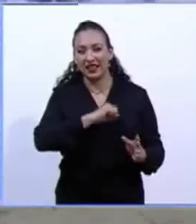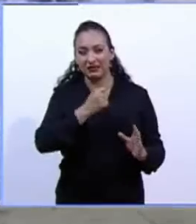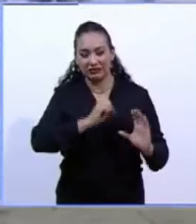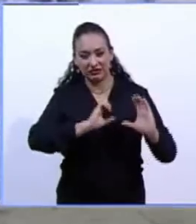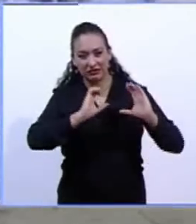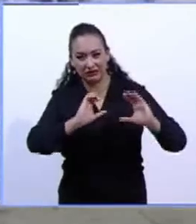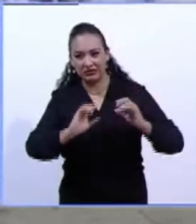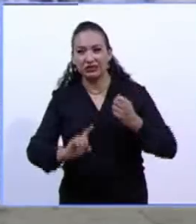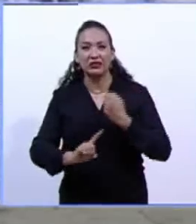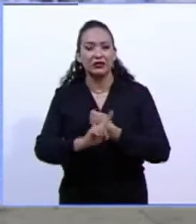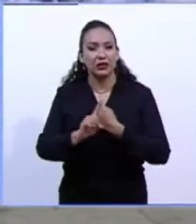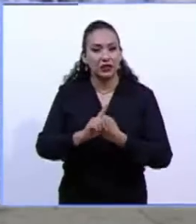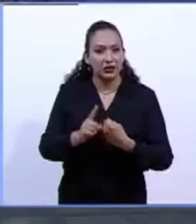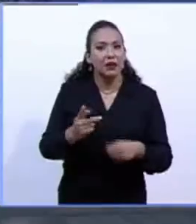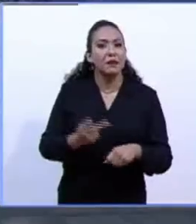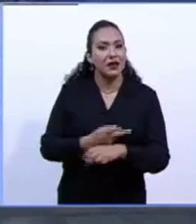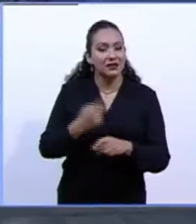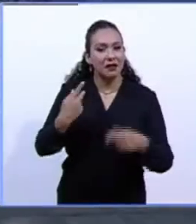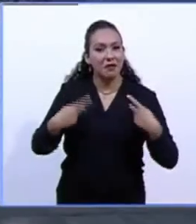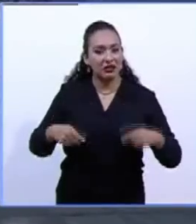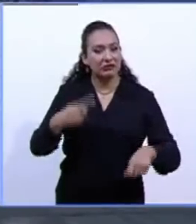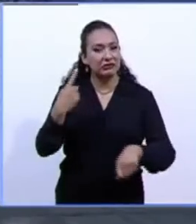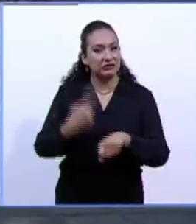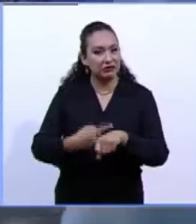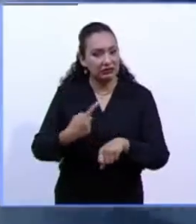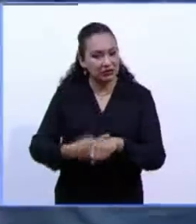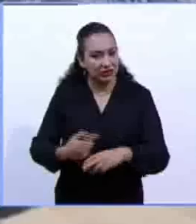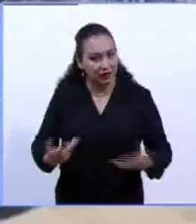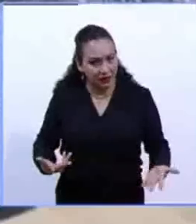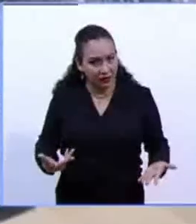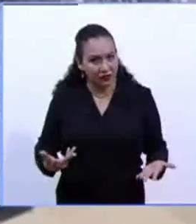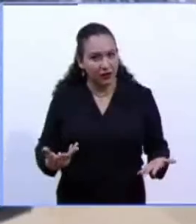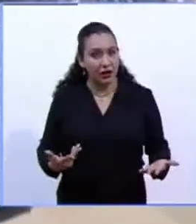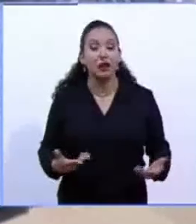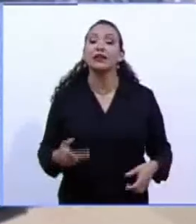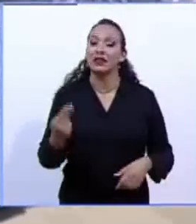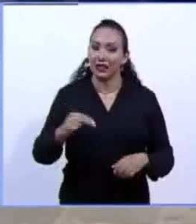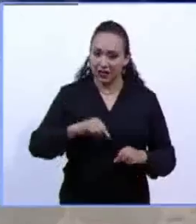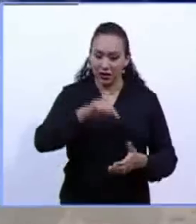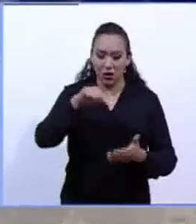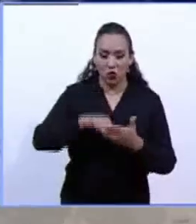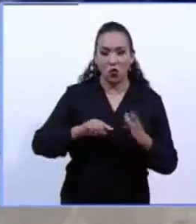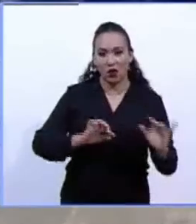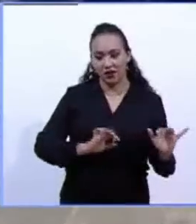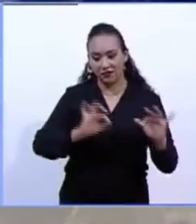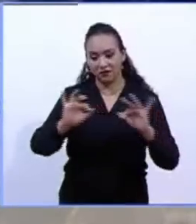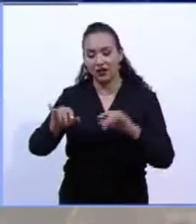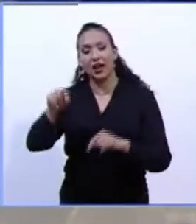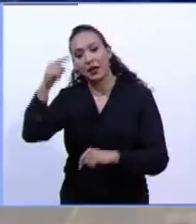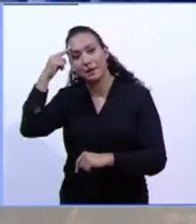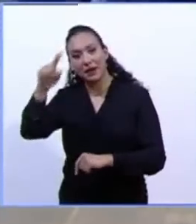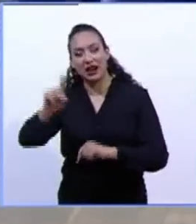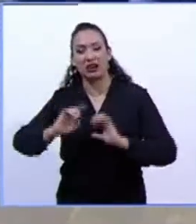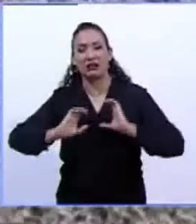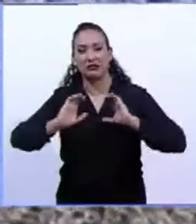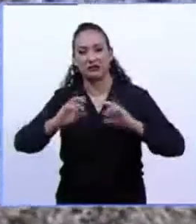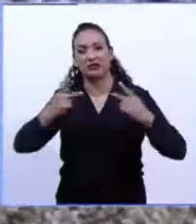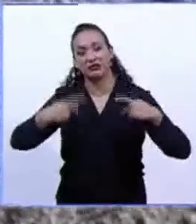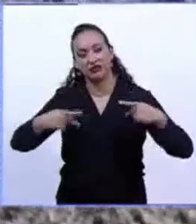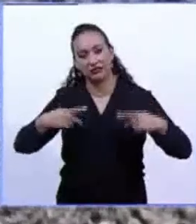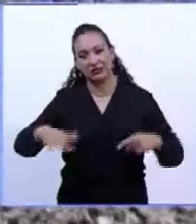en detrimento de la salud de la población beneficiaria de la obra, porque se impediría la disposición efectiva de